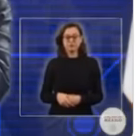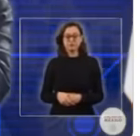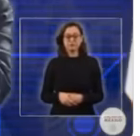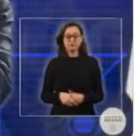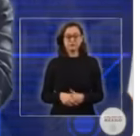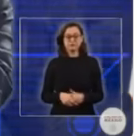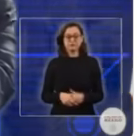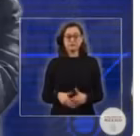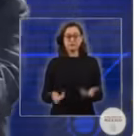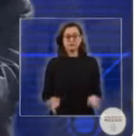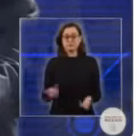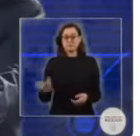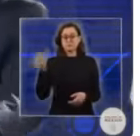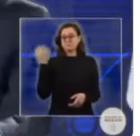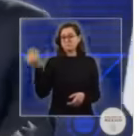Hace relativamente poco